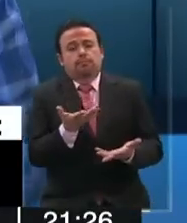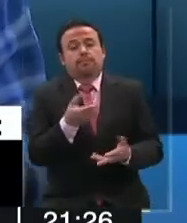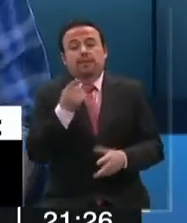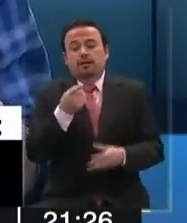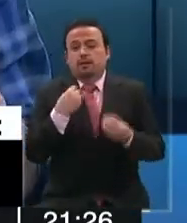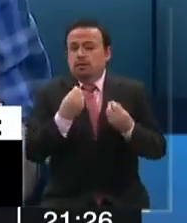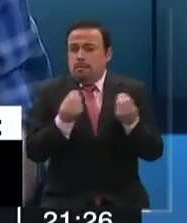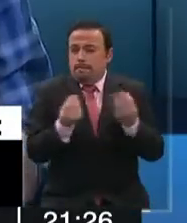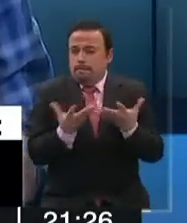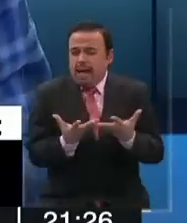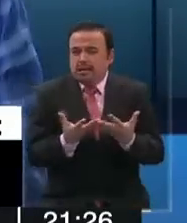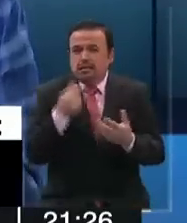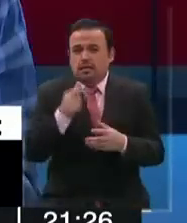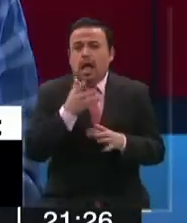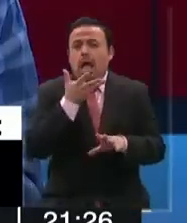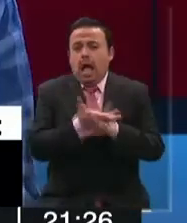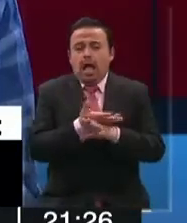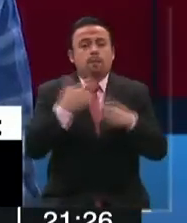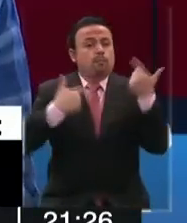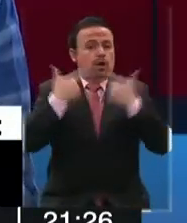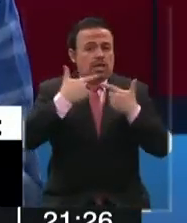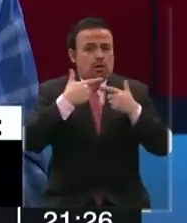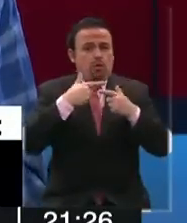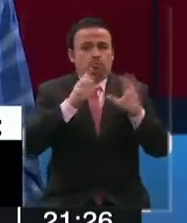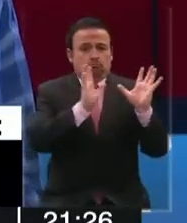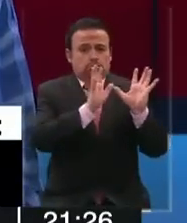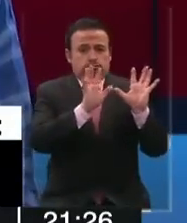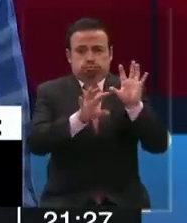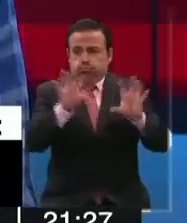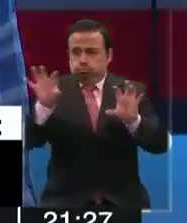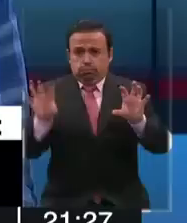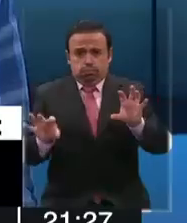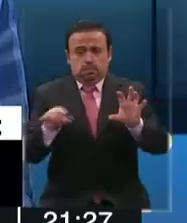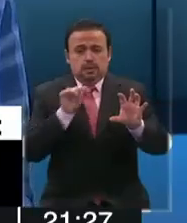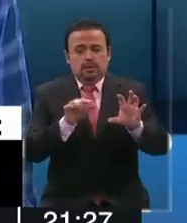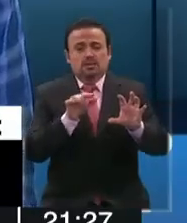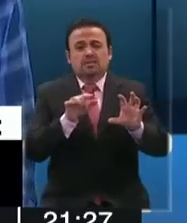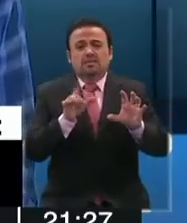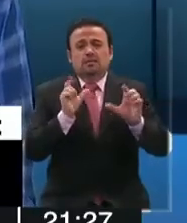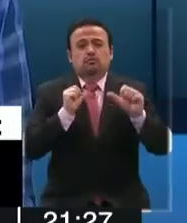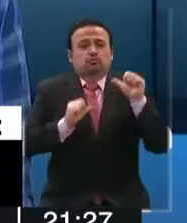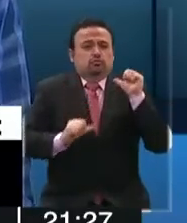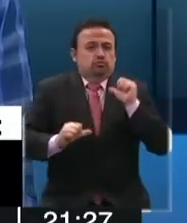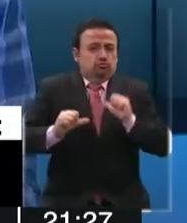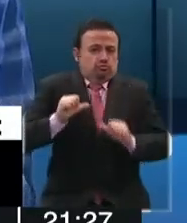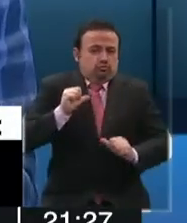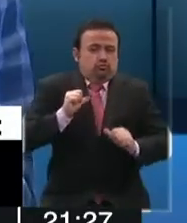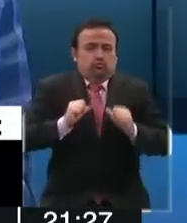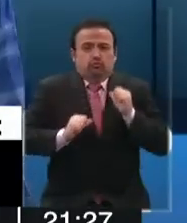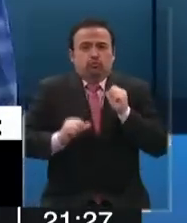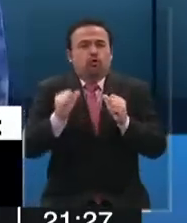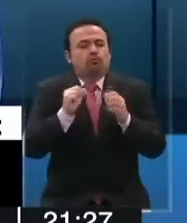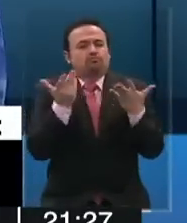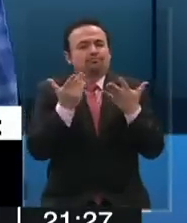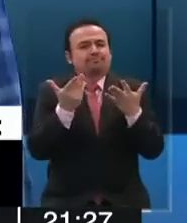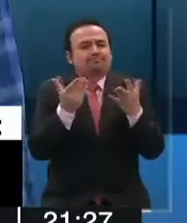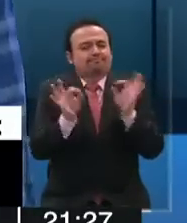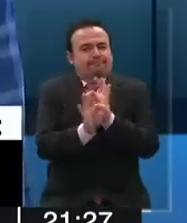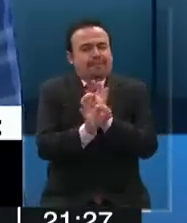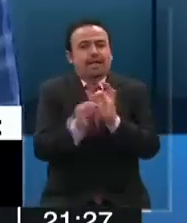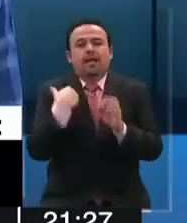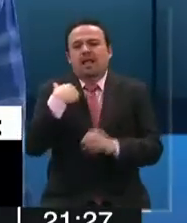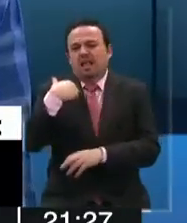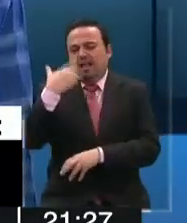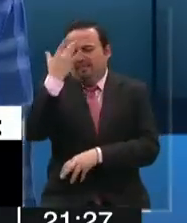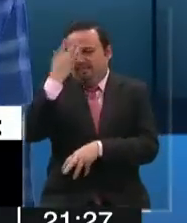es que hay sectores políticos que están sufriendo una enfermedad compleja